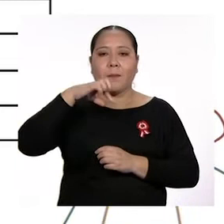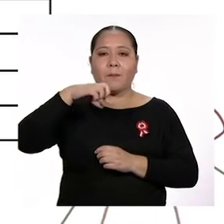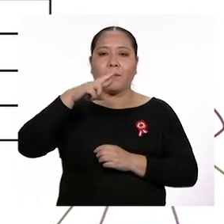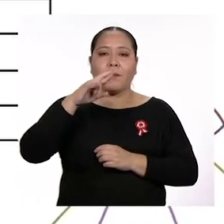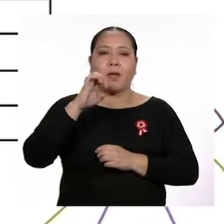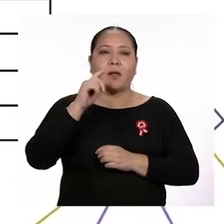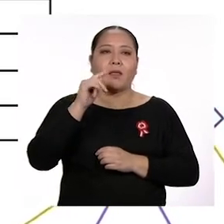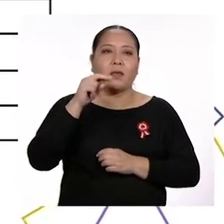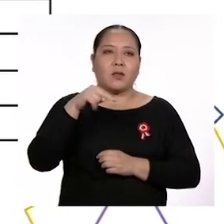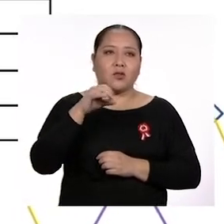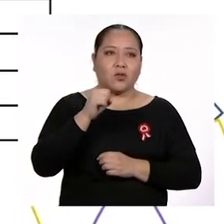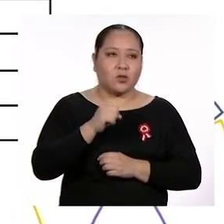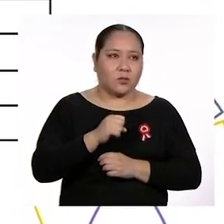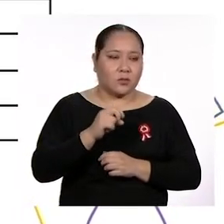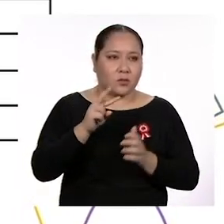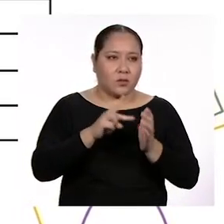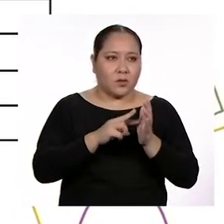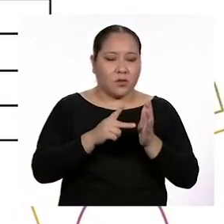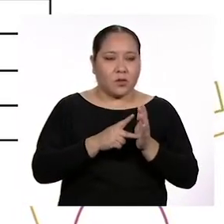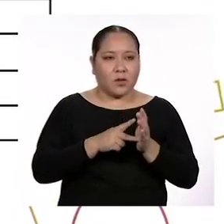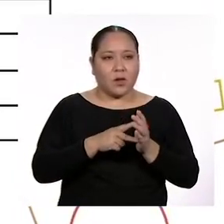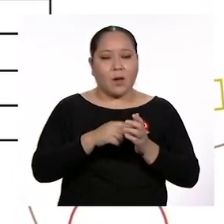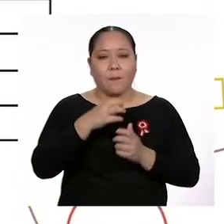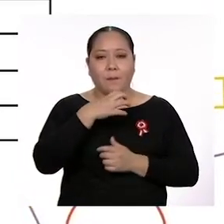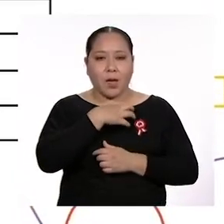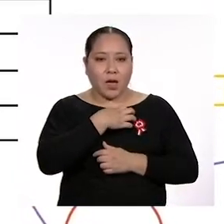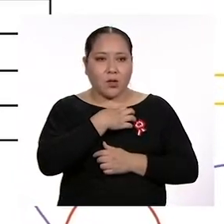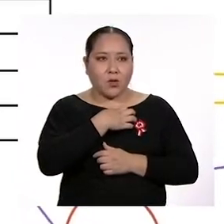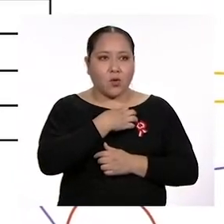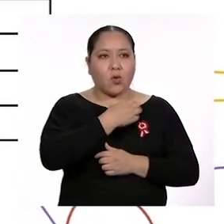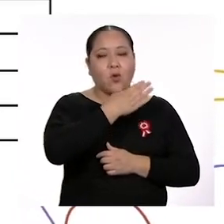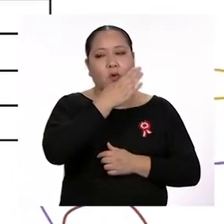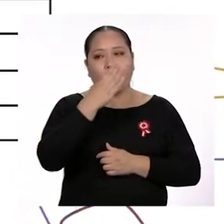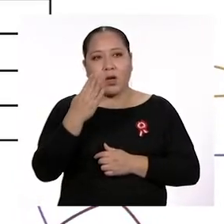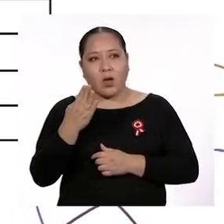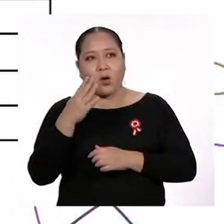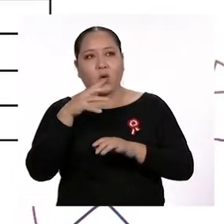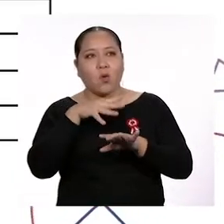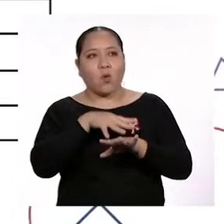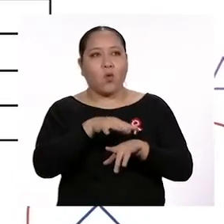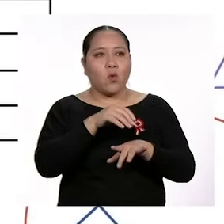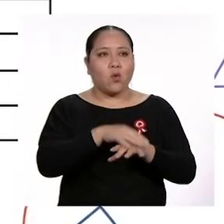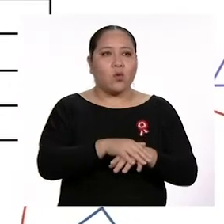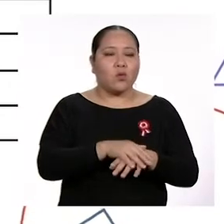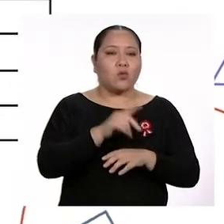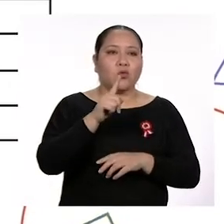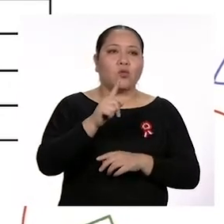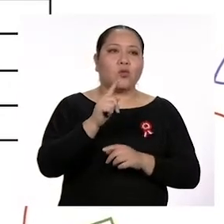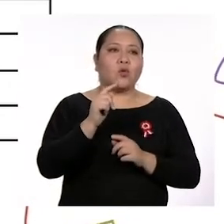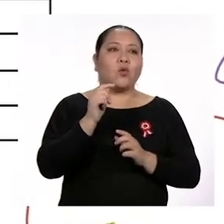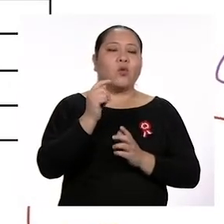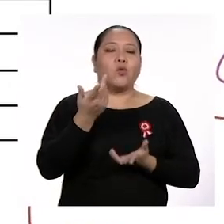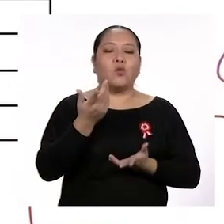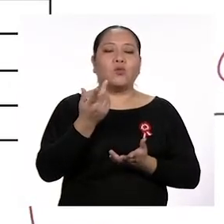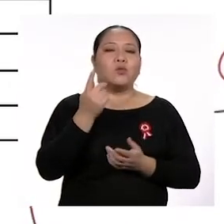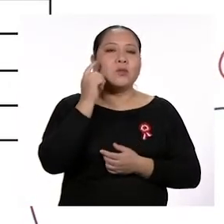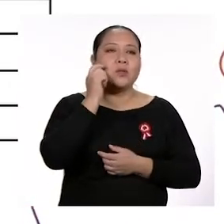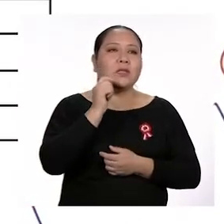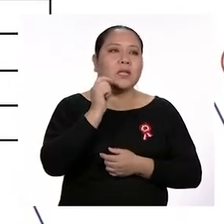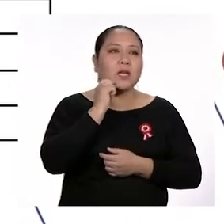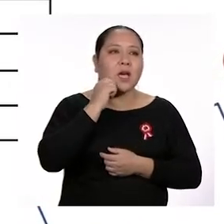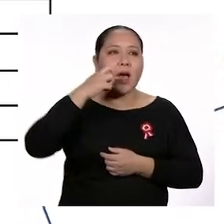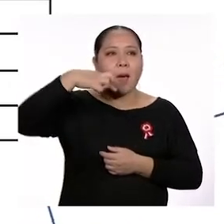quiere decir que en el periodo entre los meses de mayo y julio, tu tía estuvo dentro de las categorías